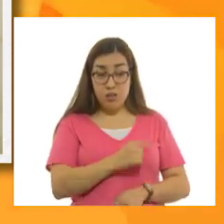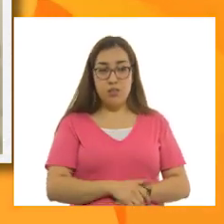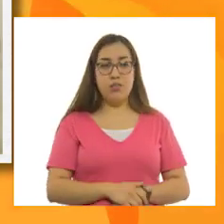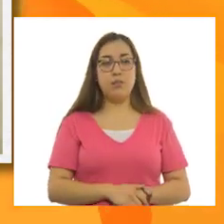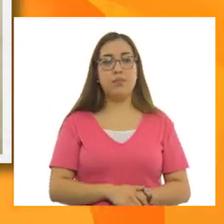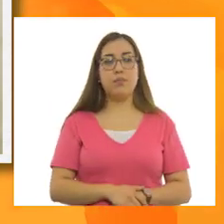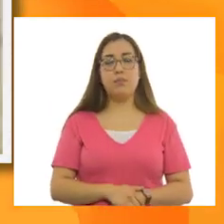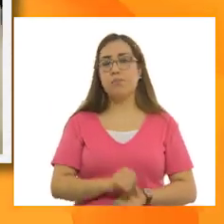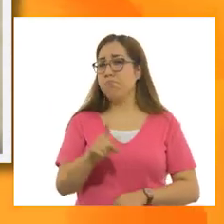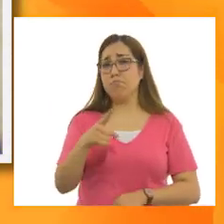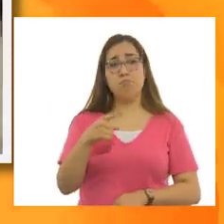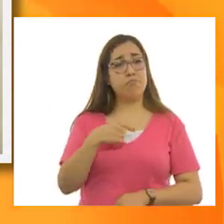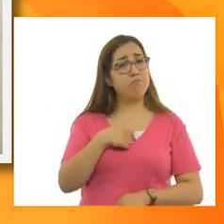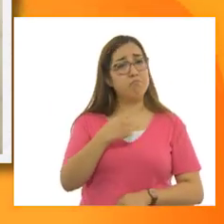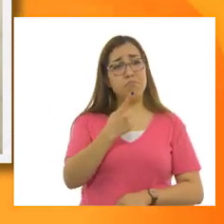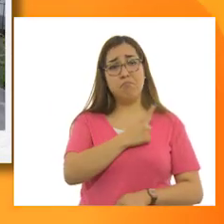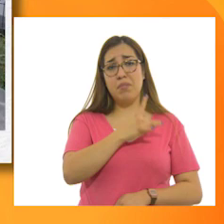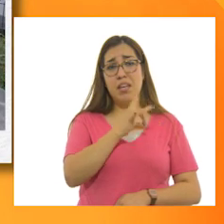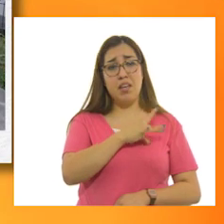te da miedo